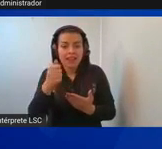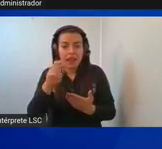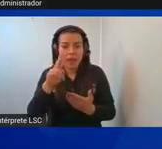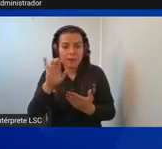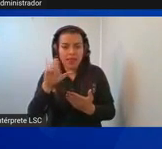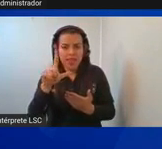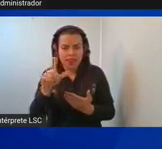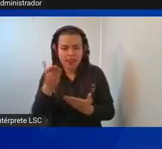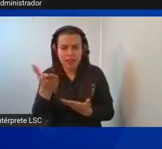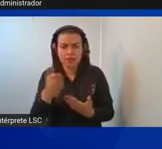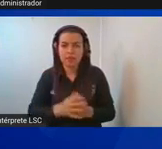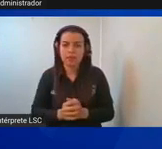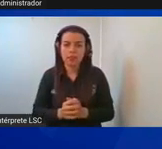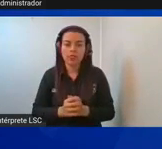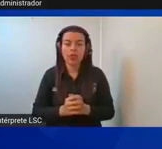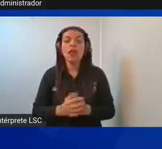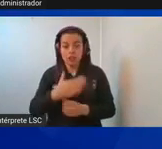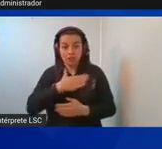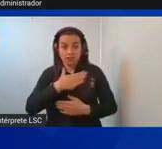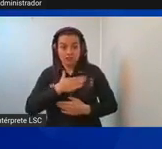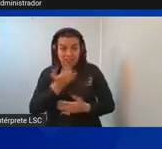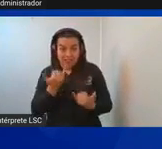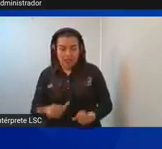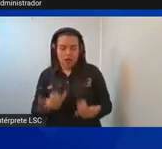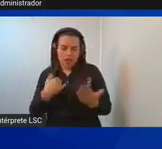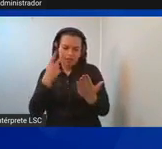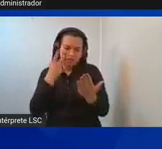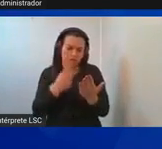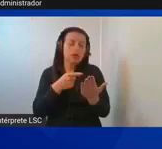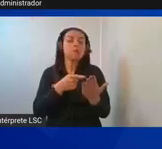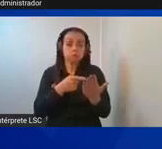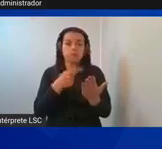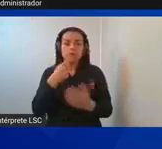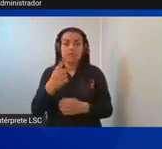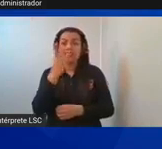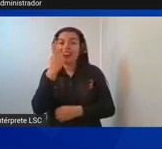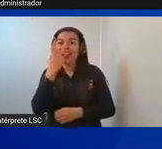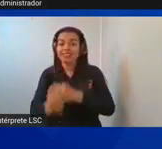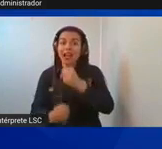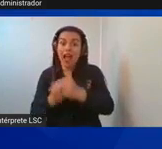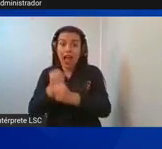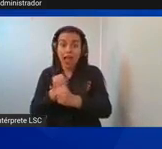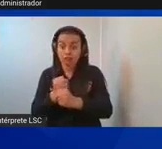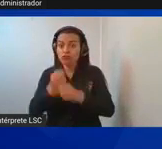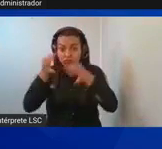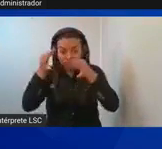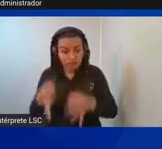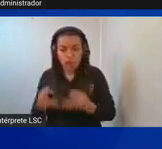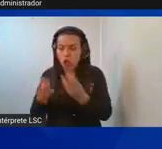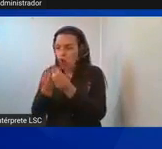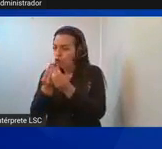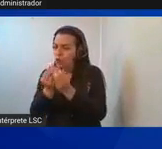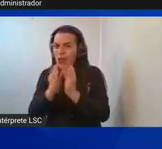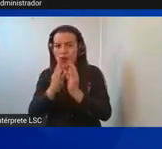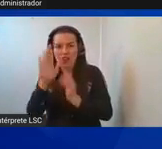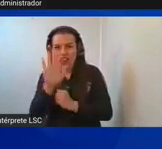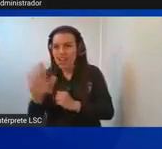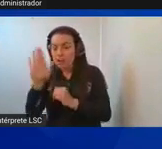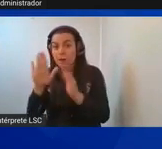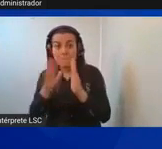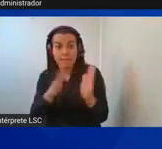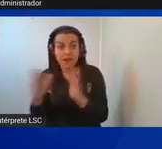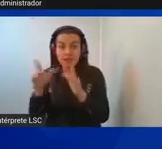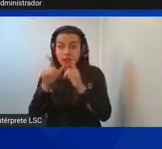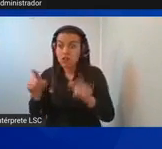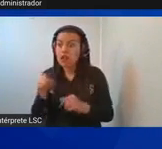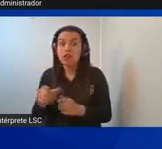No, aquí estaba revisando y aquí dice, si cumplido los 3 años a partir de la conformación del Consejo Nacional de Planeación Lingüística, no habrá